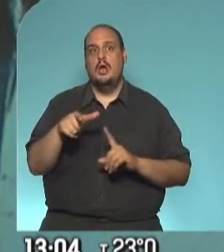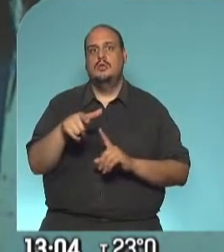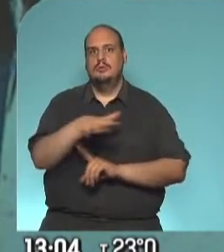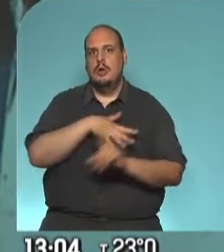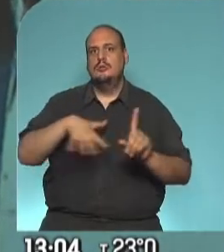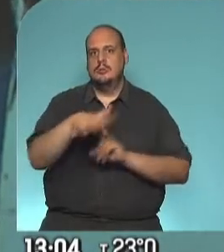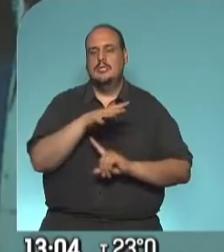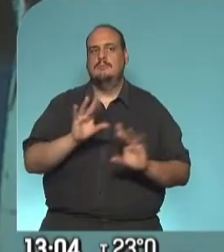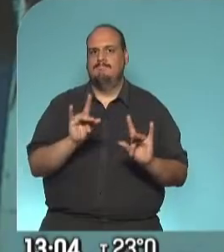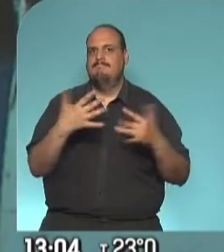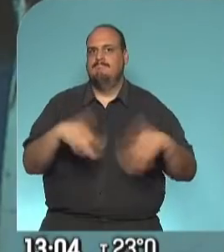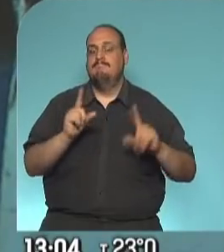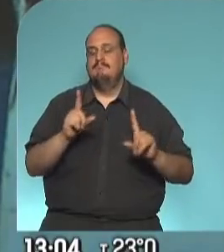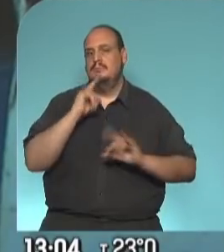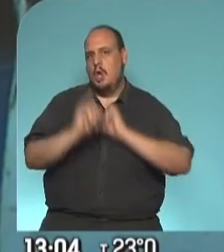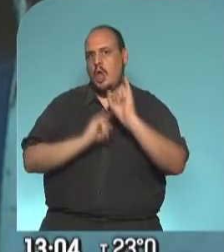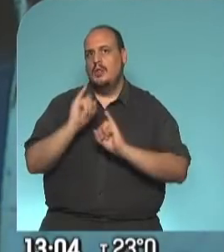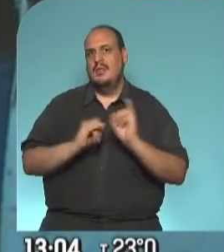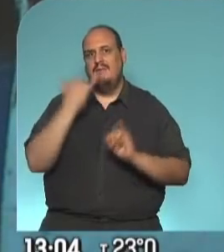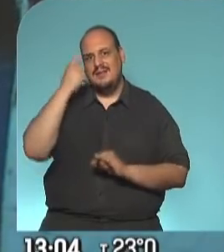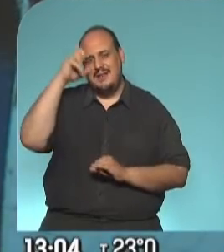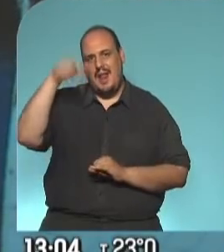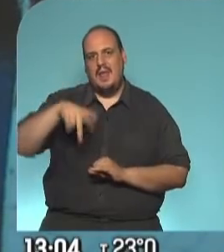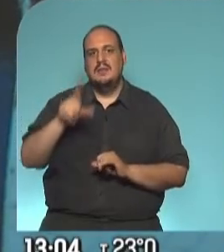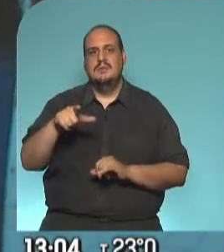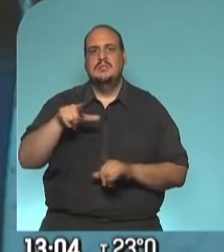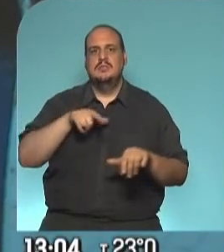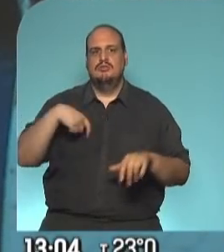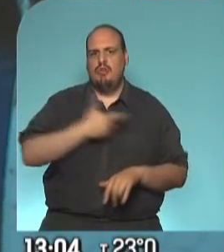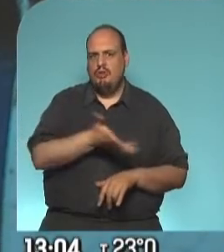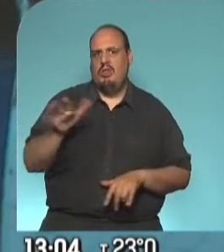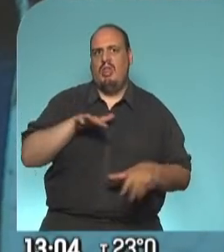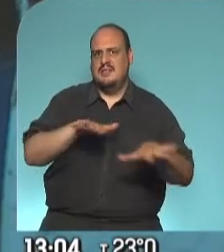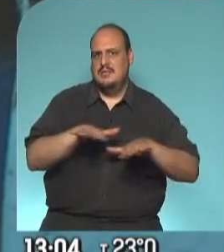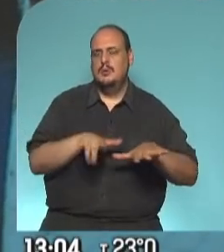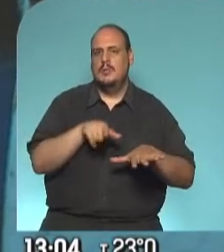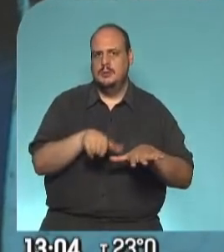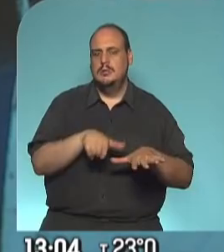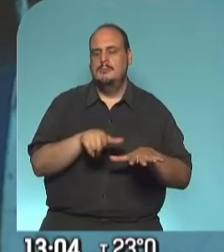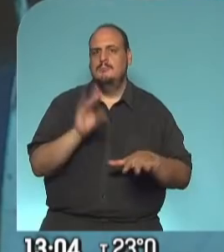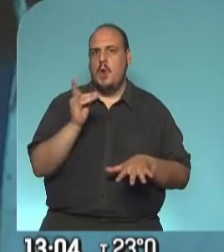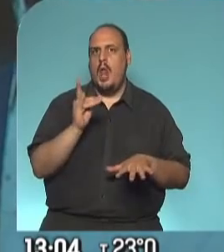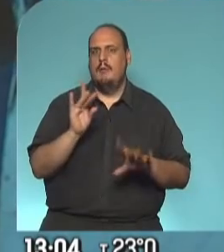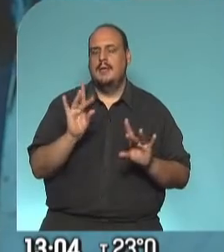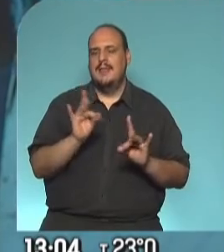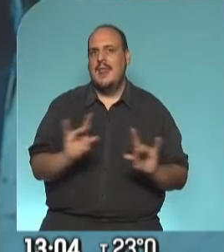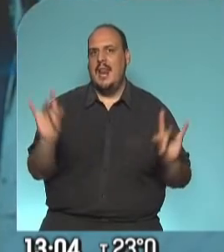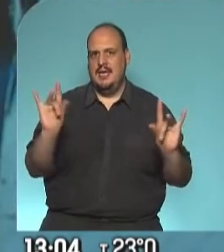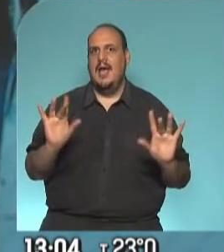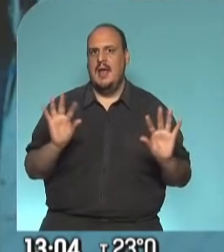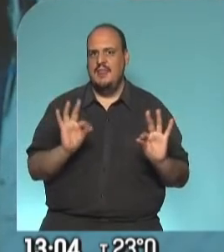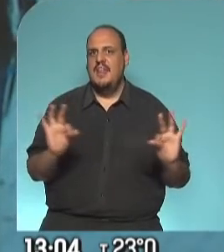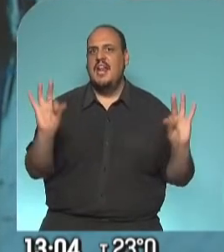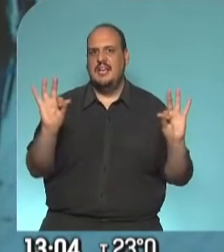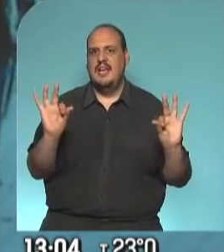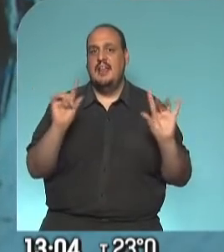muy especiales, por esto que marcabas, Ayelén, por la situación social que está viviendo Bolivia, que es también muy delicada, y una